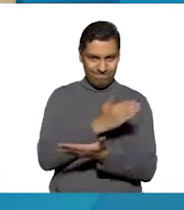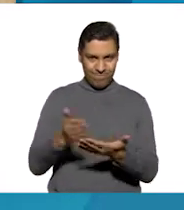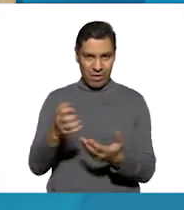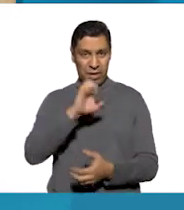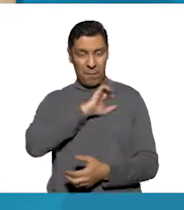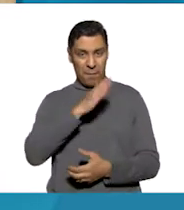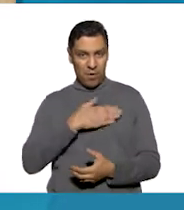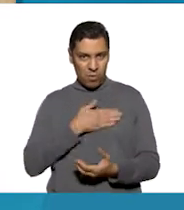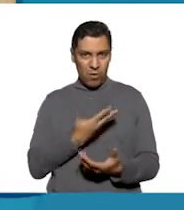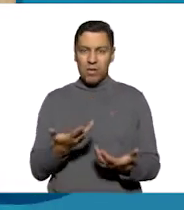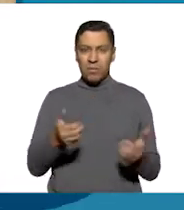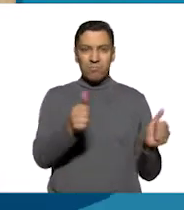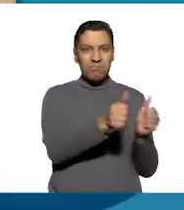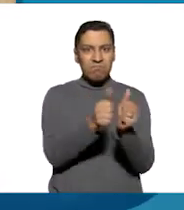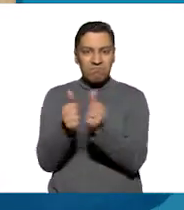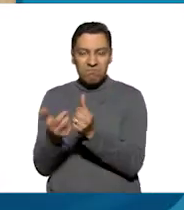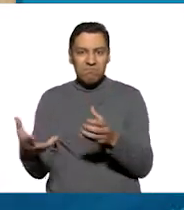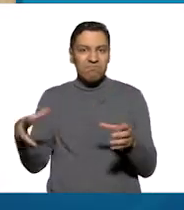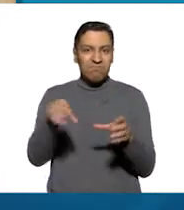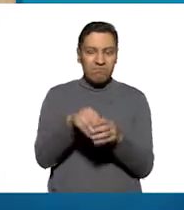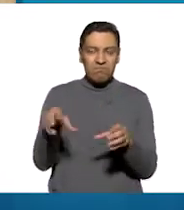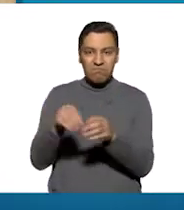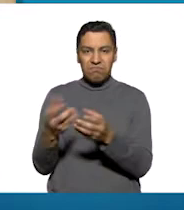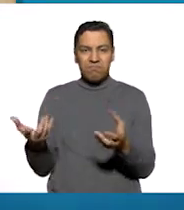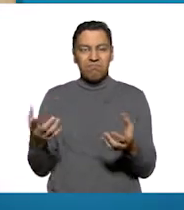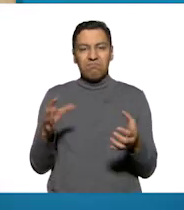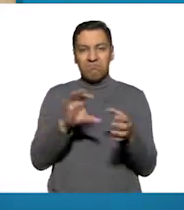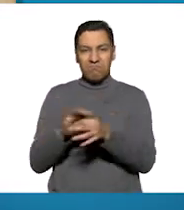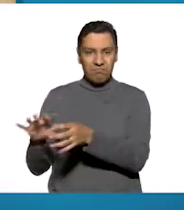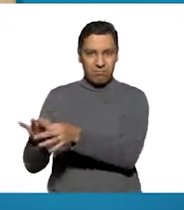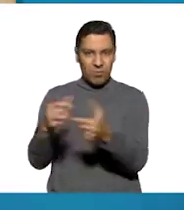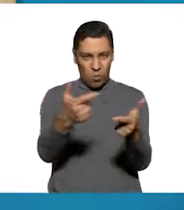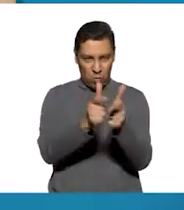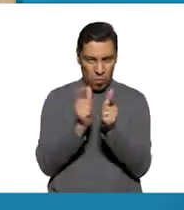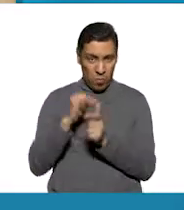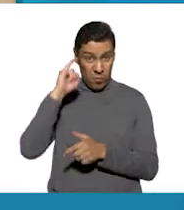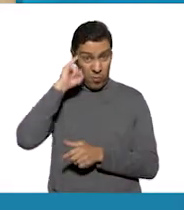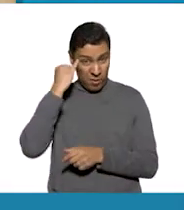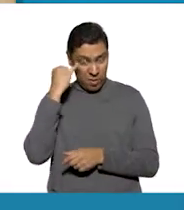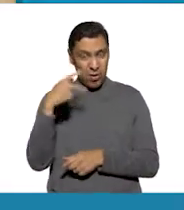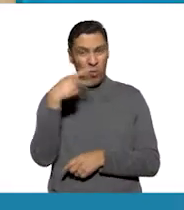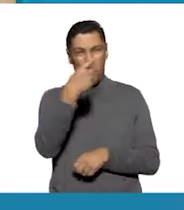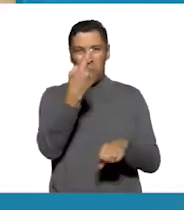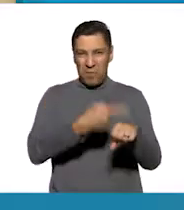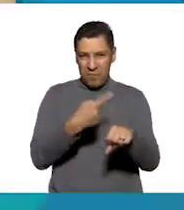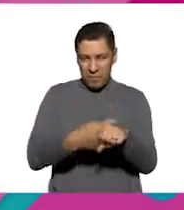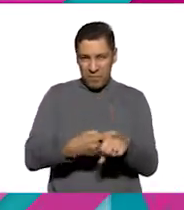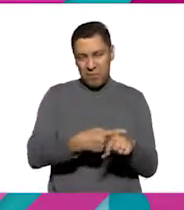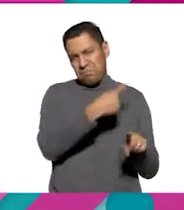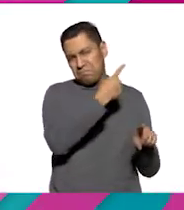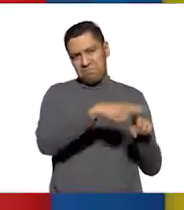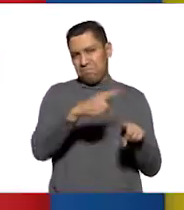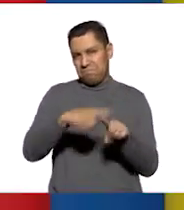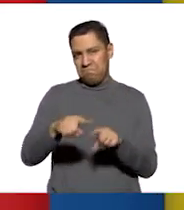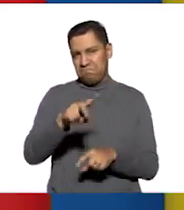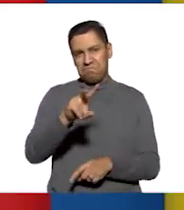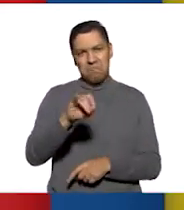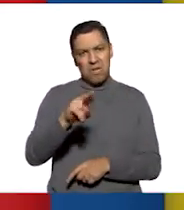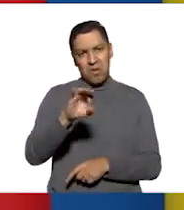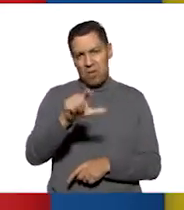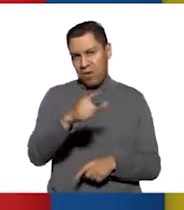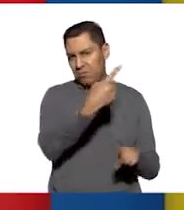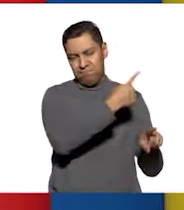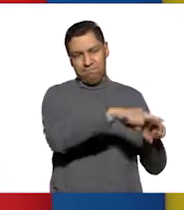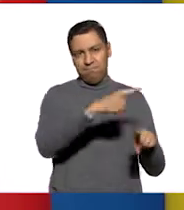los españoles con otros pueblos indígenas y las enfermedades traídas por los españoles como la viruela. A grandes rasgos sí,